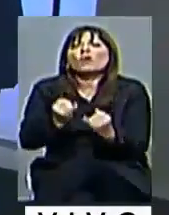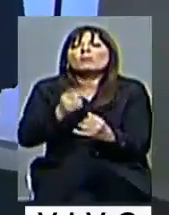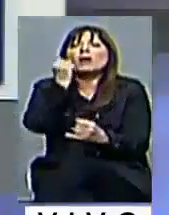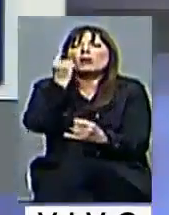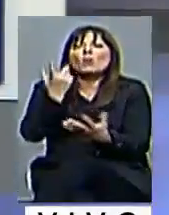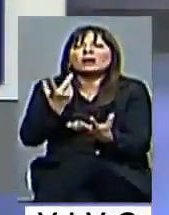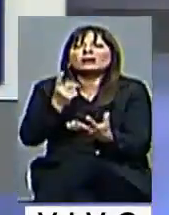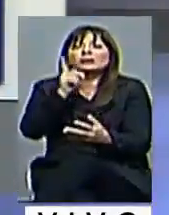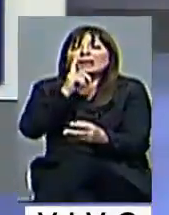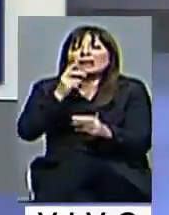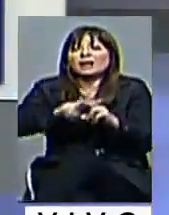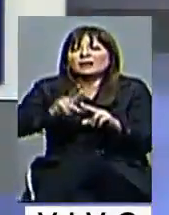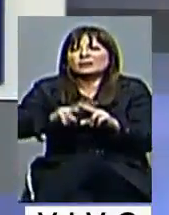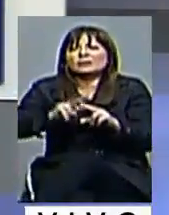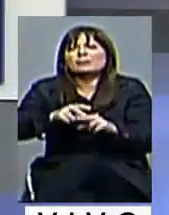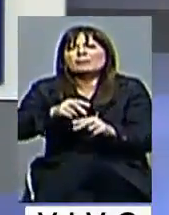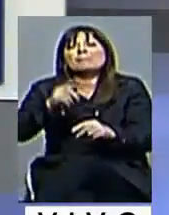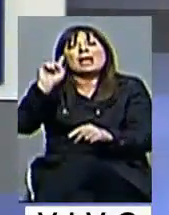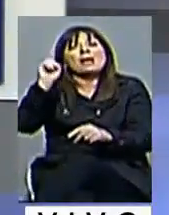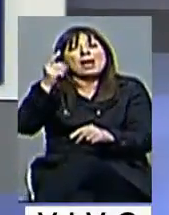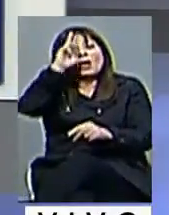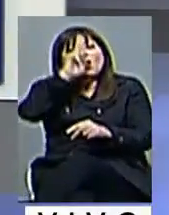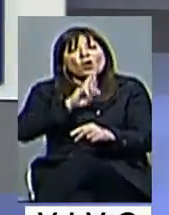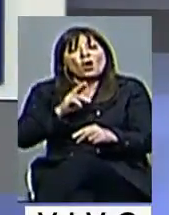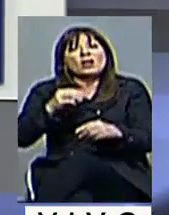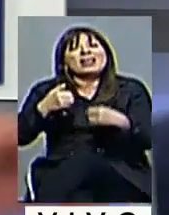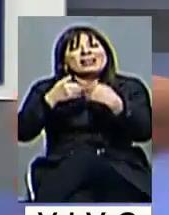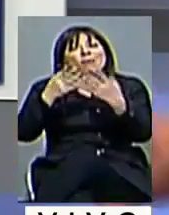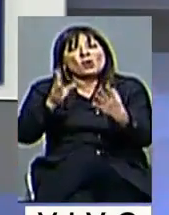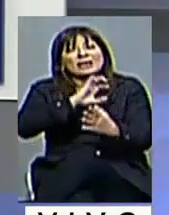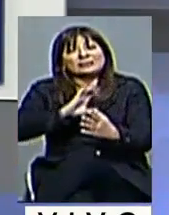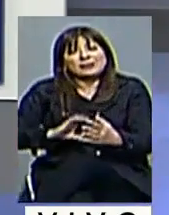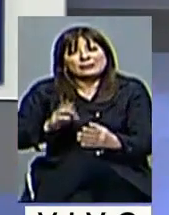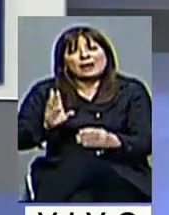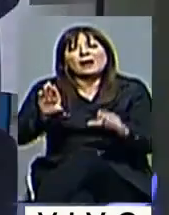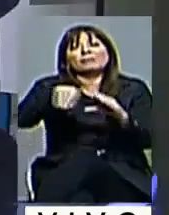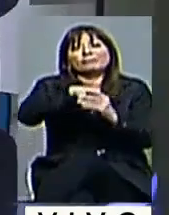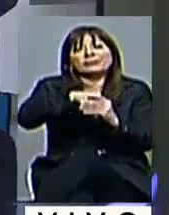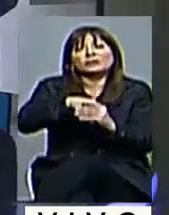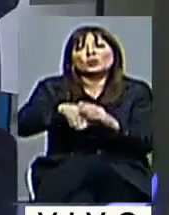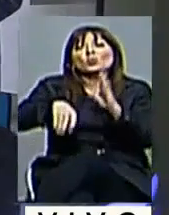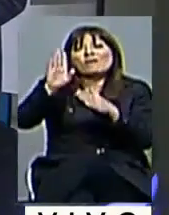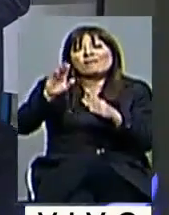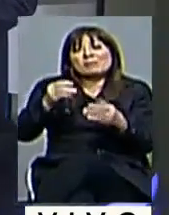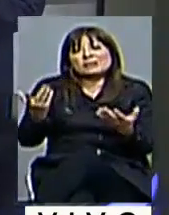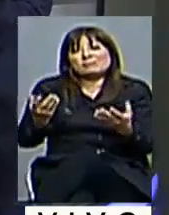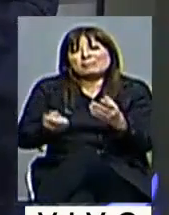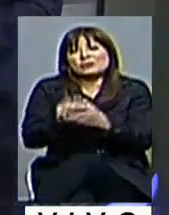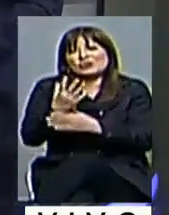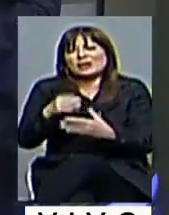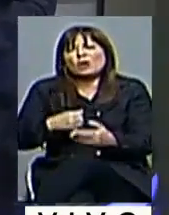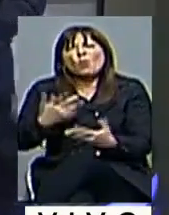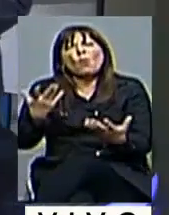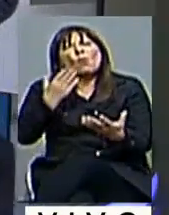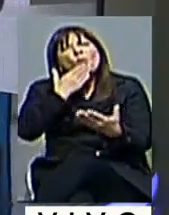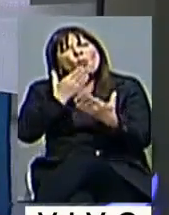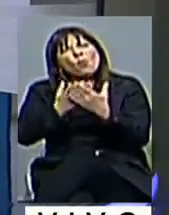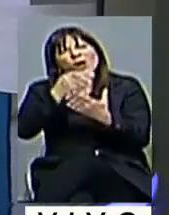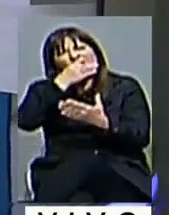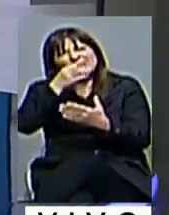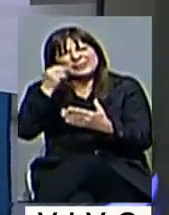se tendrá que resolver primero el rol de la Democracia Cristiana dentro de Fuerza Mayoría. Cuando Mariana Alguien dice, me siento más identificada con el proyecto de Chile